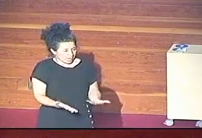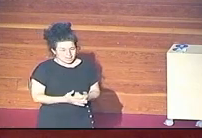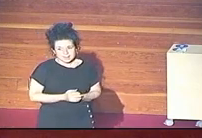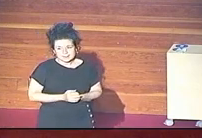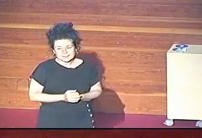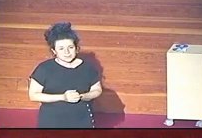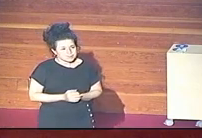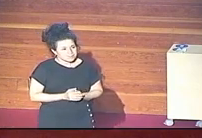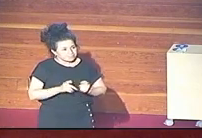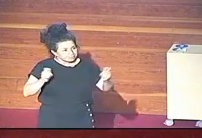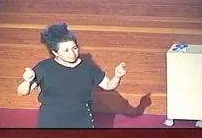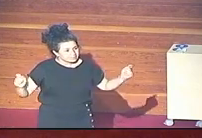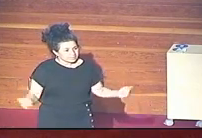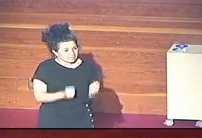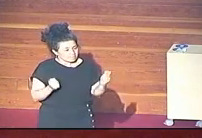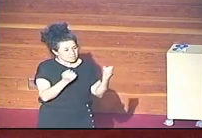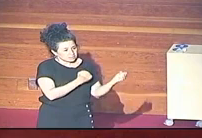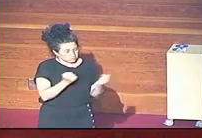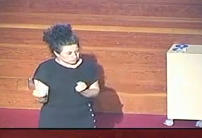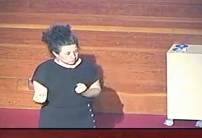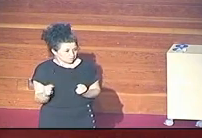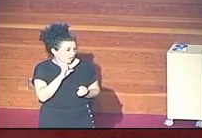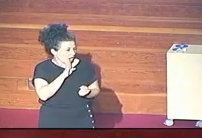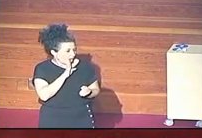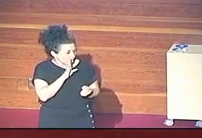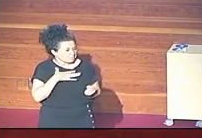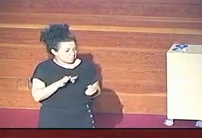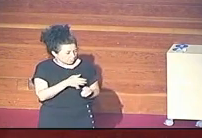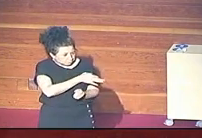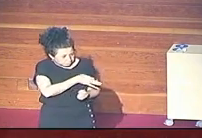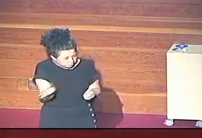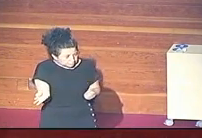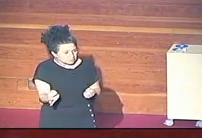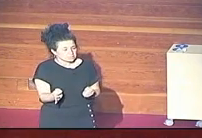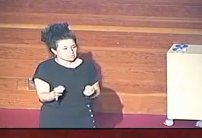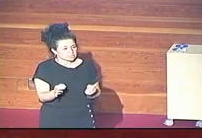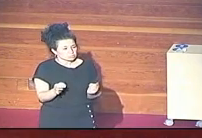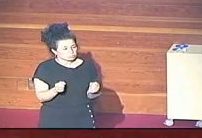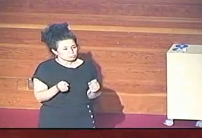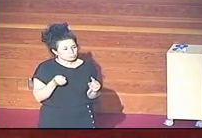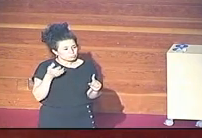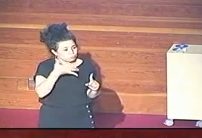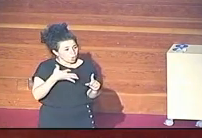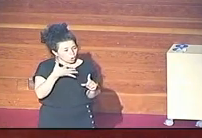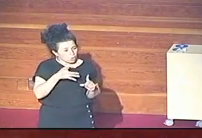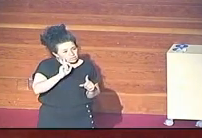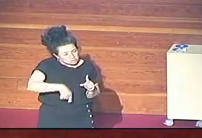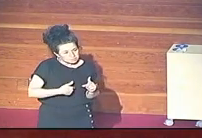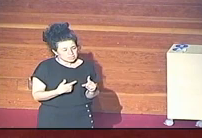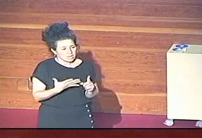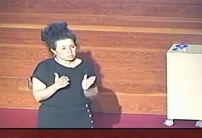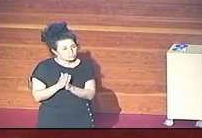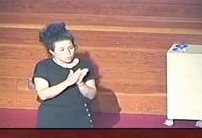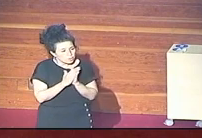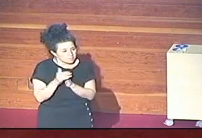como les comentaba que pueden ser bastante efectivas los blogs hay muchos compañeros periodistas que tienen también sus